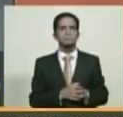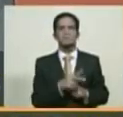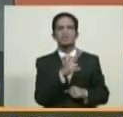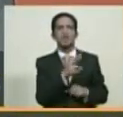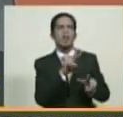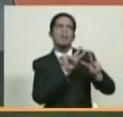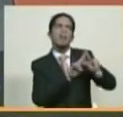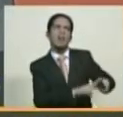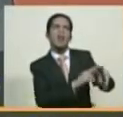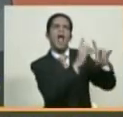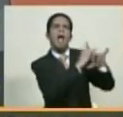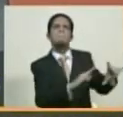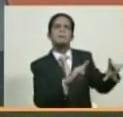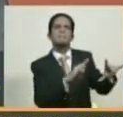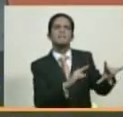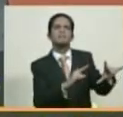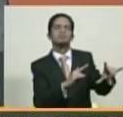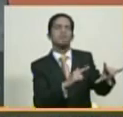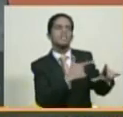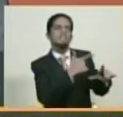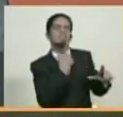ningún campamento para tomar la foto.